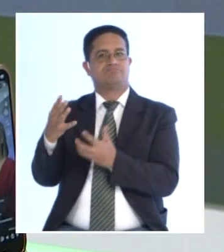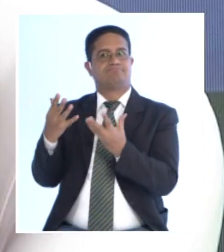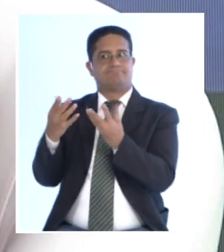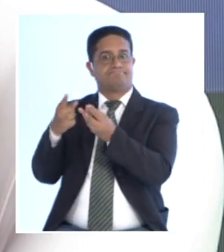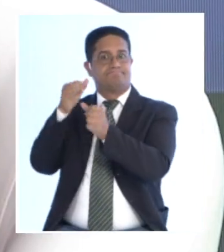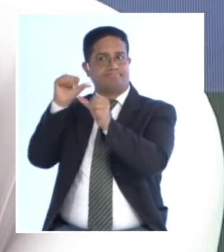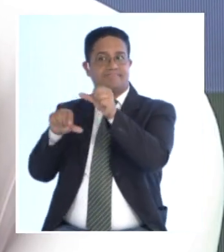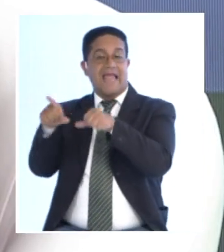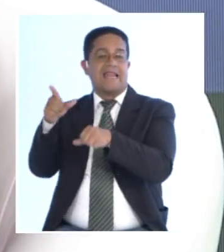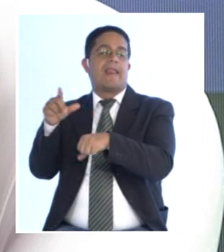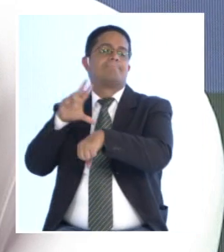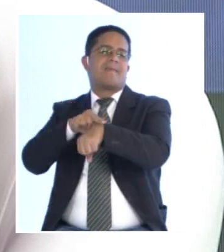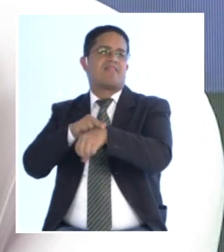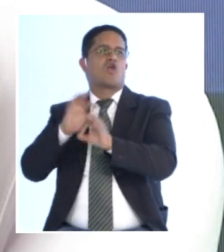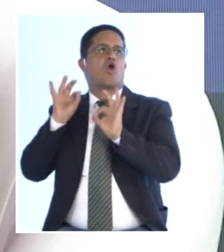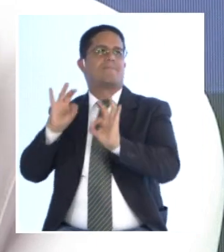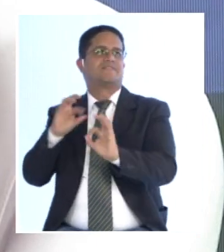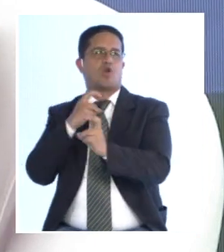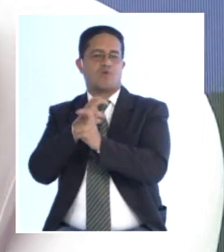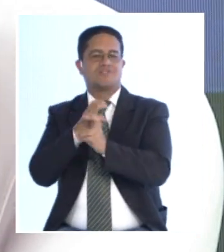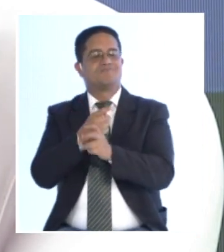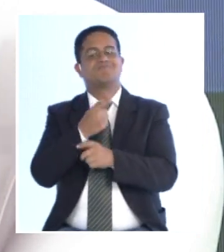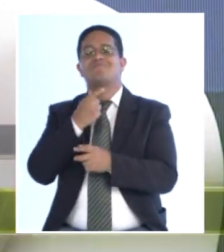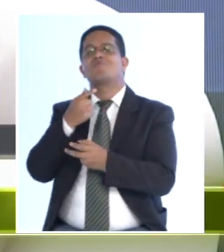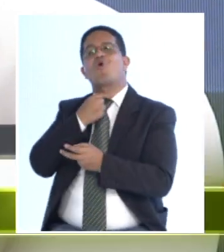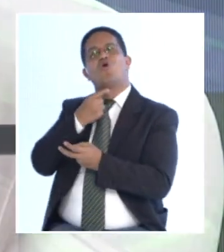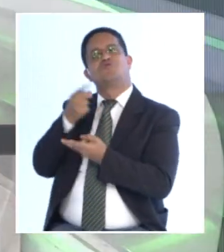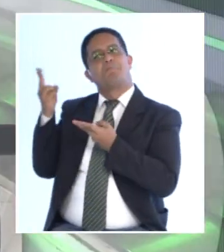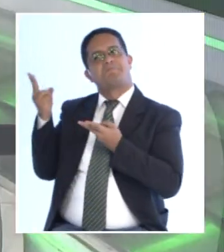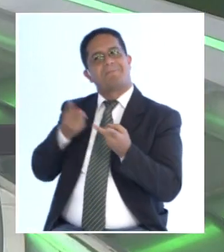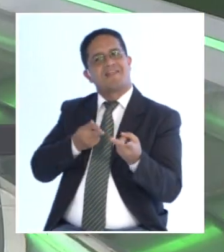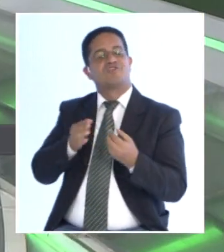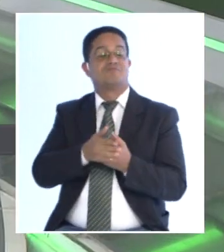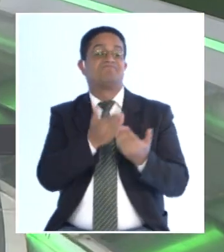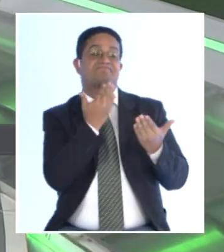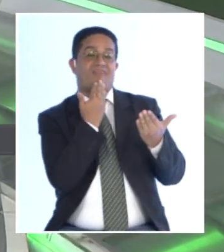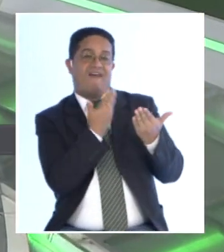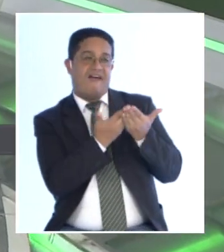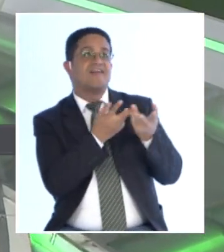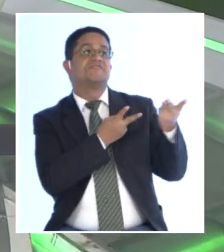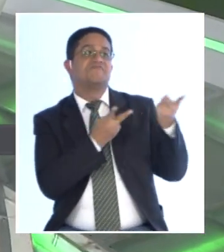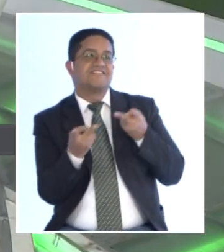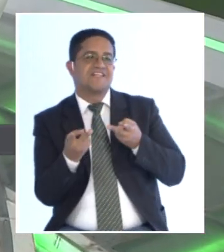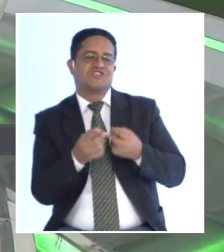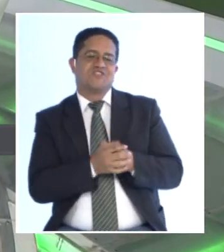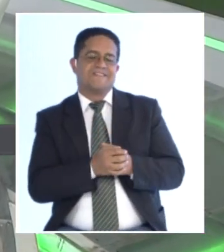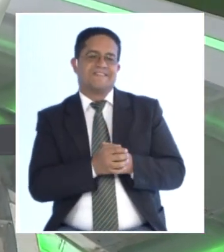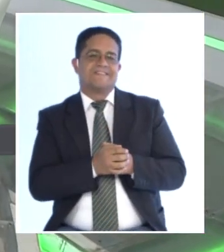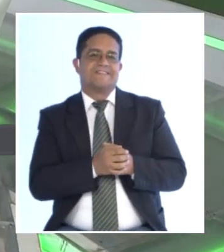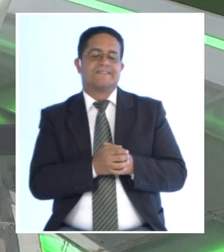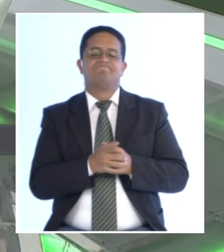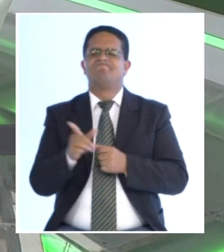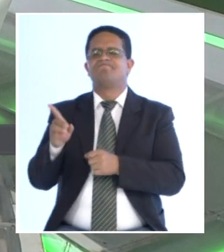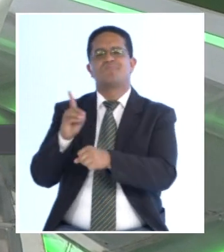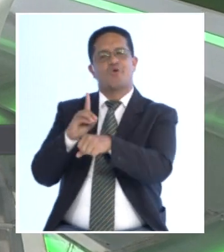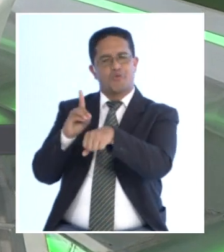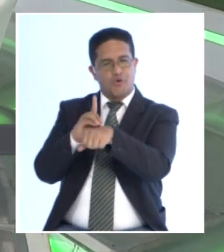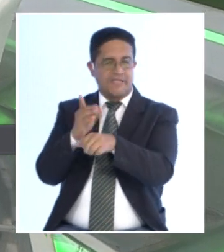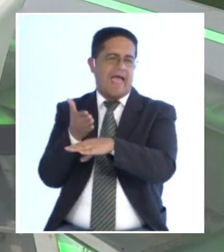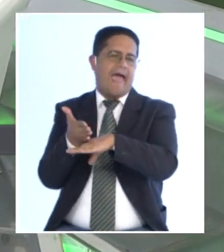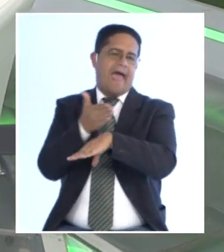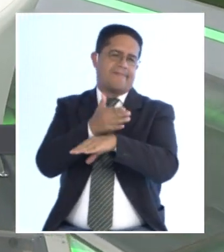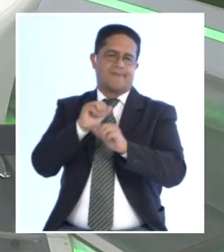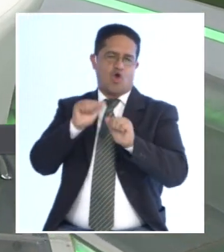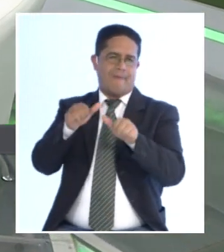esto. Él es médico traumatólogo. Un gusto recibirlo. Bienvenido. Muchas gracias por la invitación, Daniela. Así es. Doctor, primero antes de hablar sobre